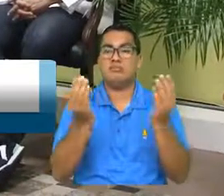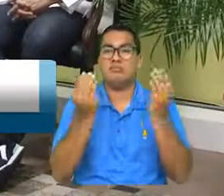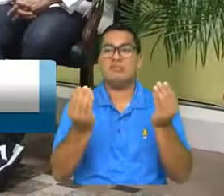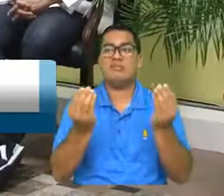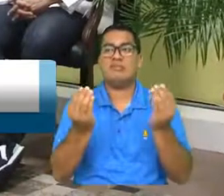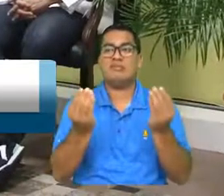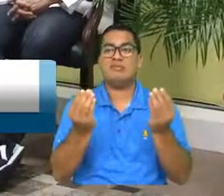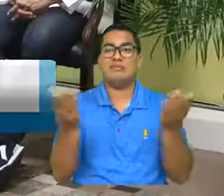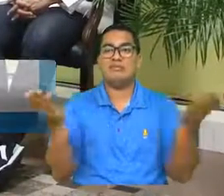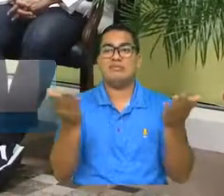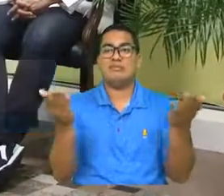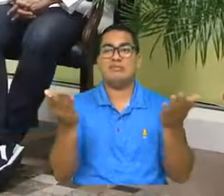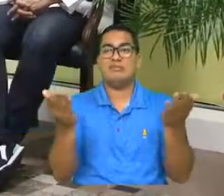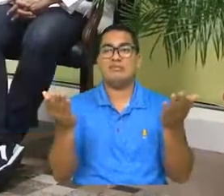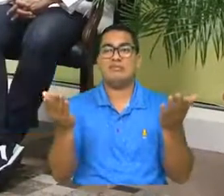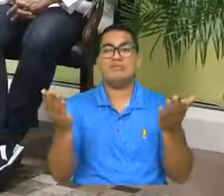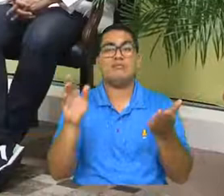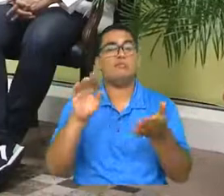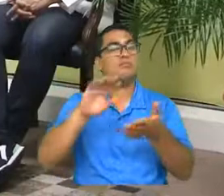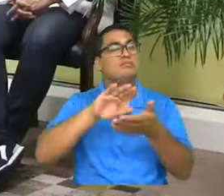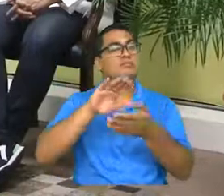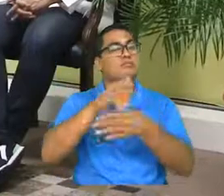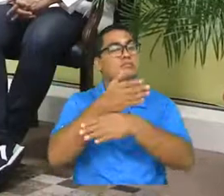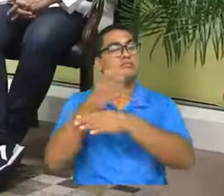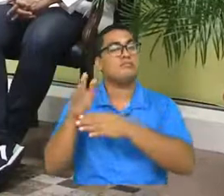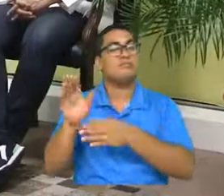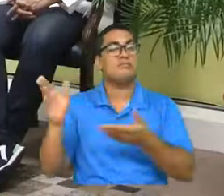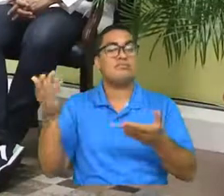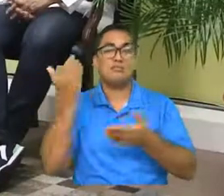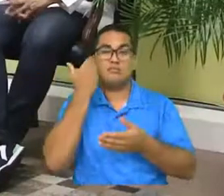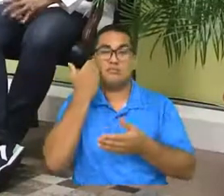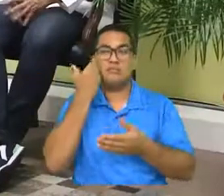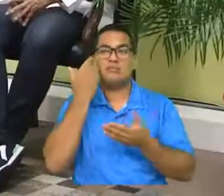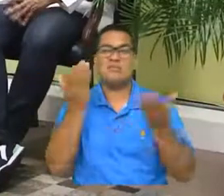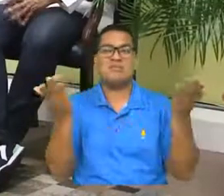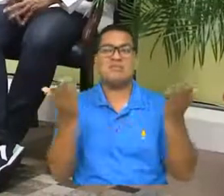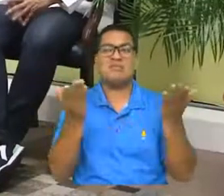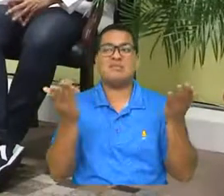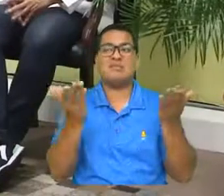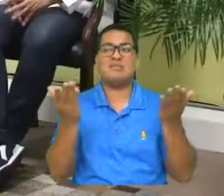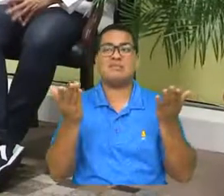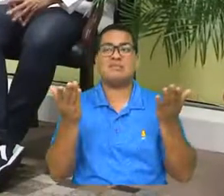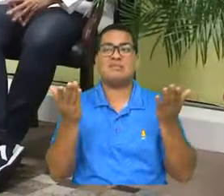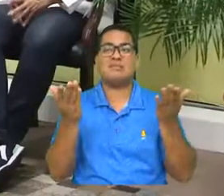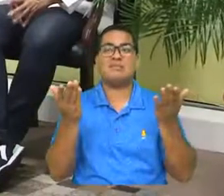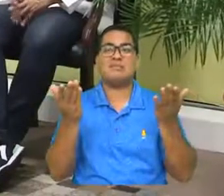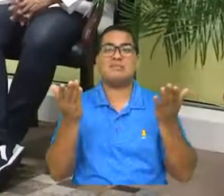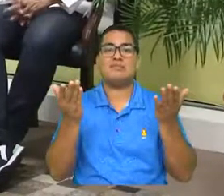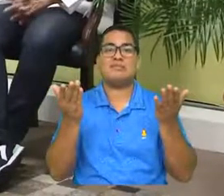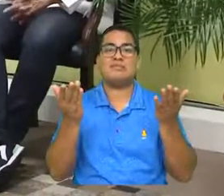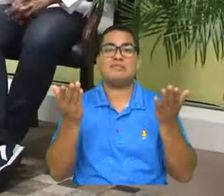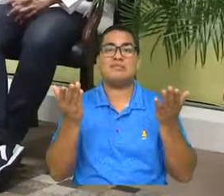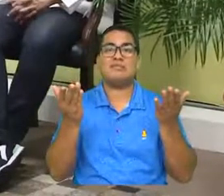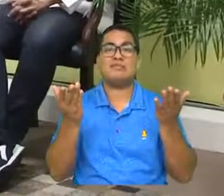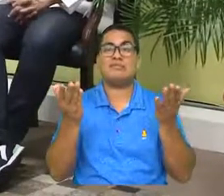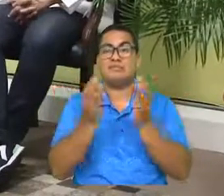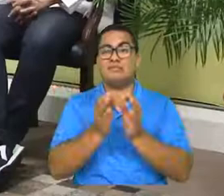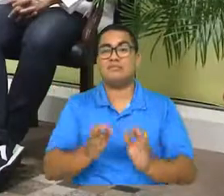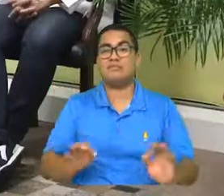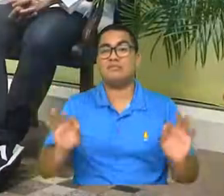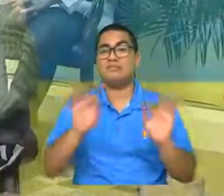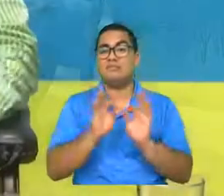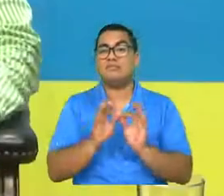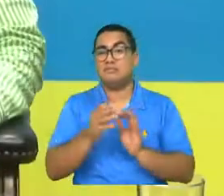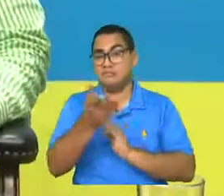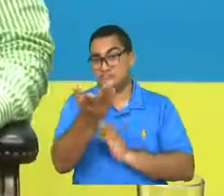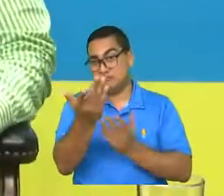muy, como le dijera la palabra, muy singulares. Muy singulares de esta enfermedad que nos ayudarán nosotros a saber más sobre esto. Usted